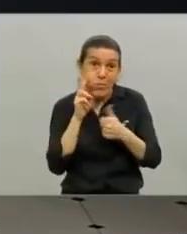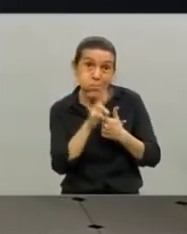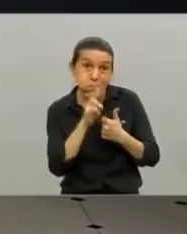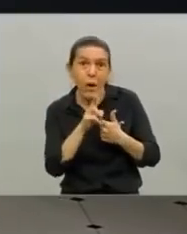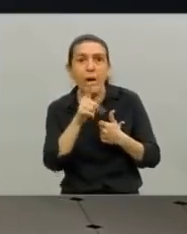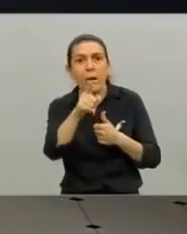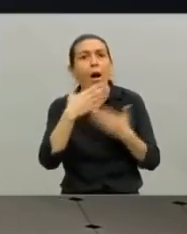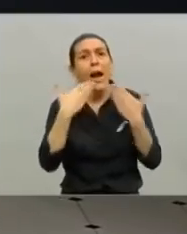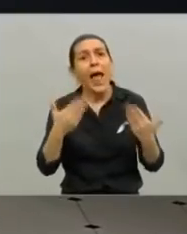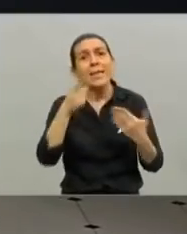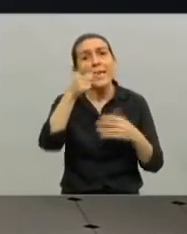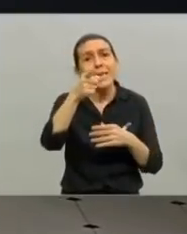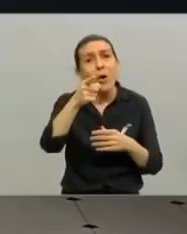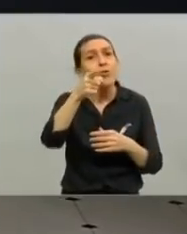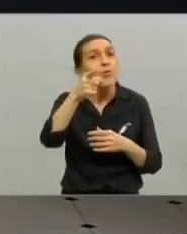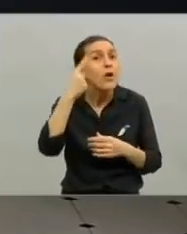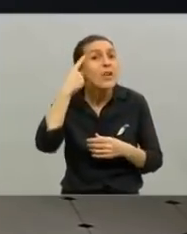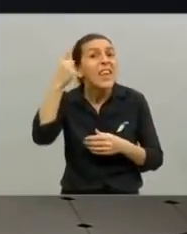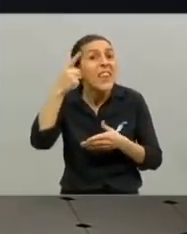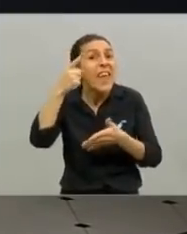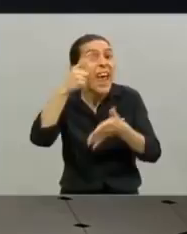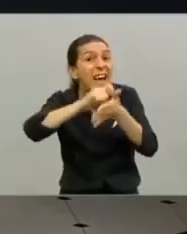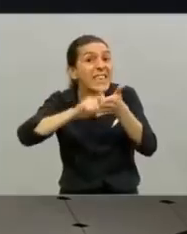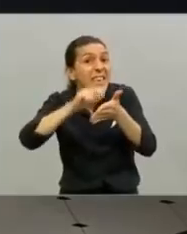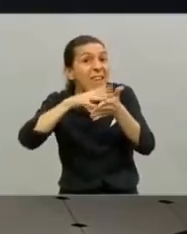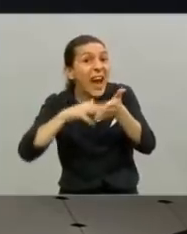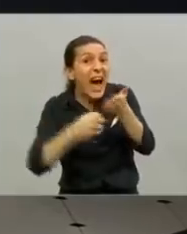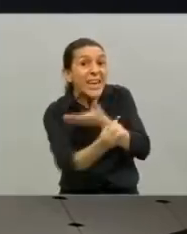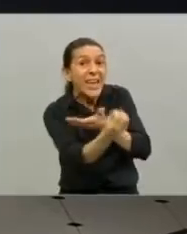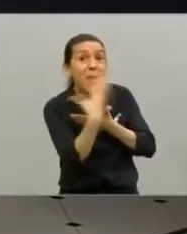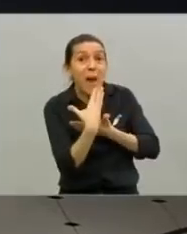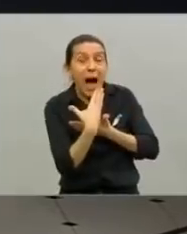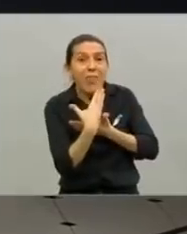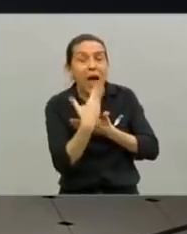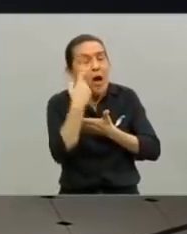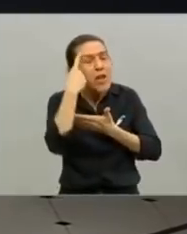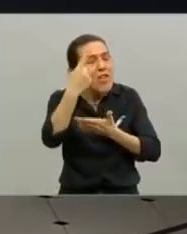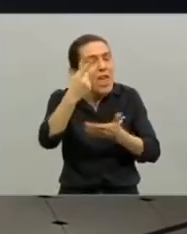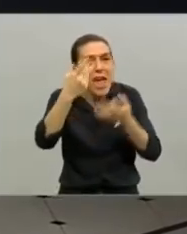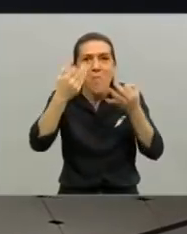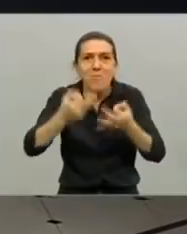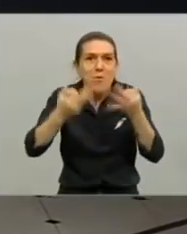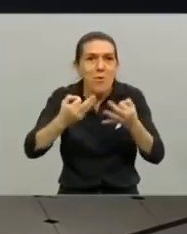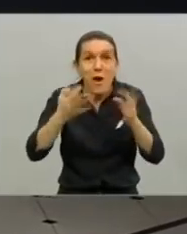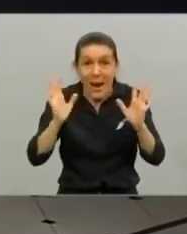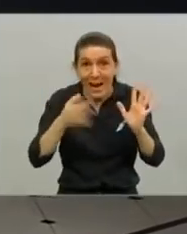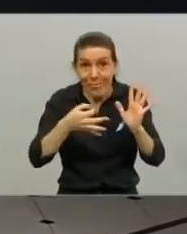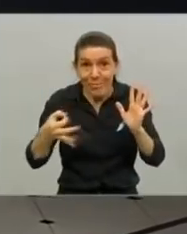tuviste la buena idea de escribir esa carta y mandármela. Fue una gran idea, ¿no?